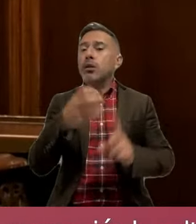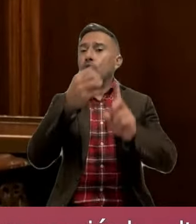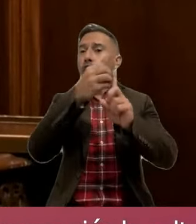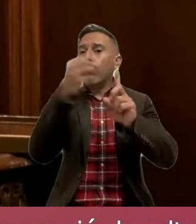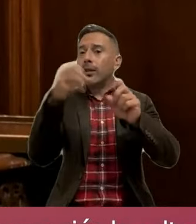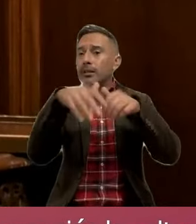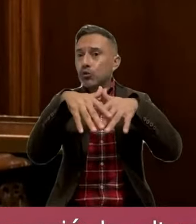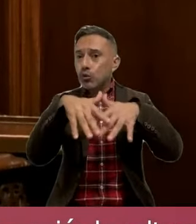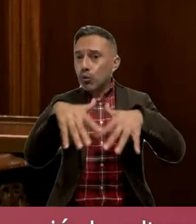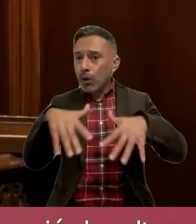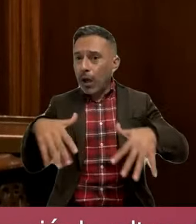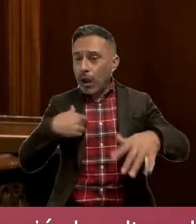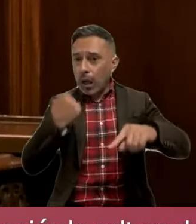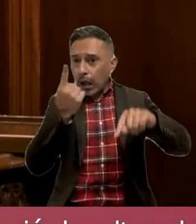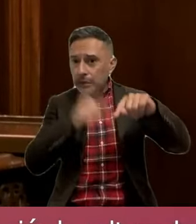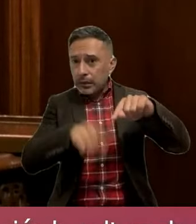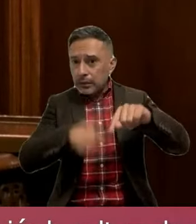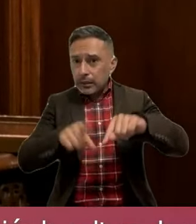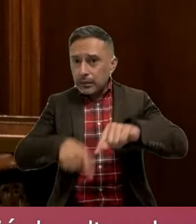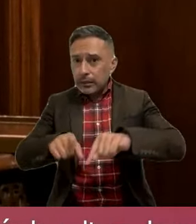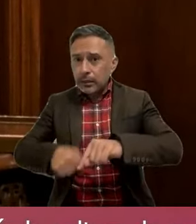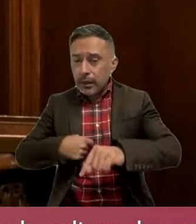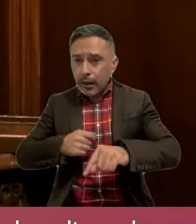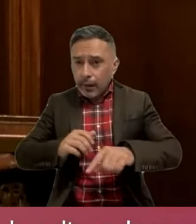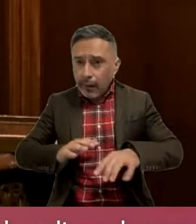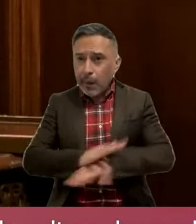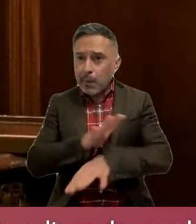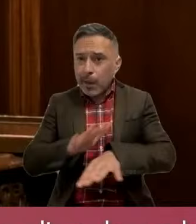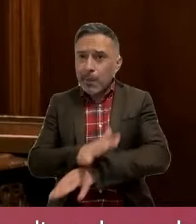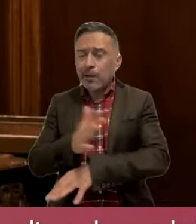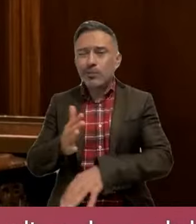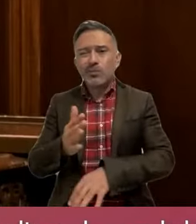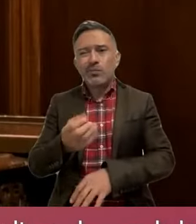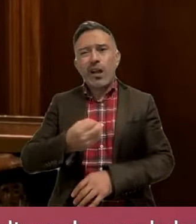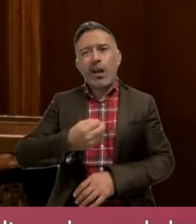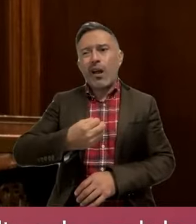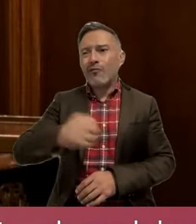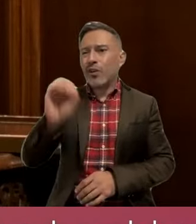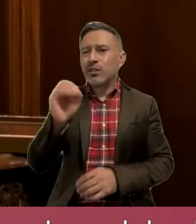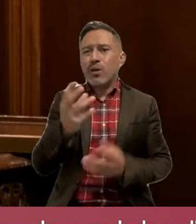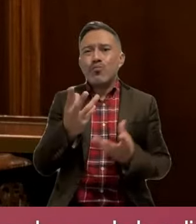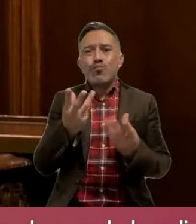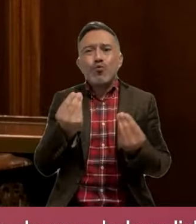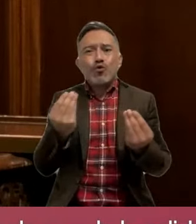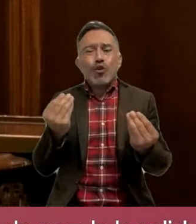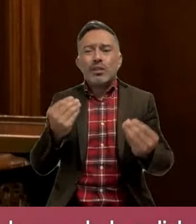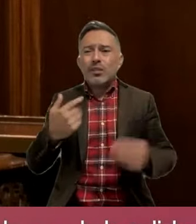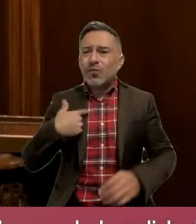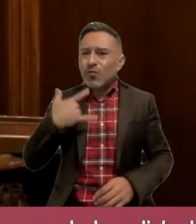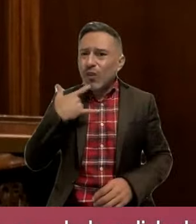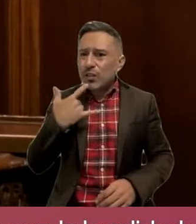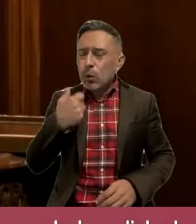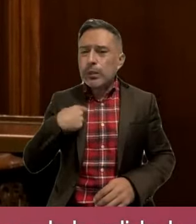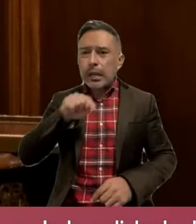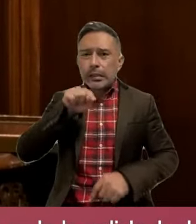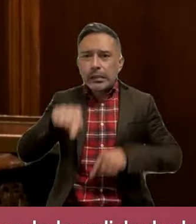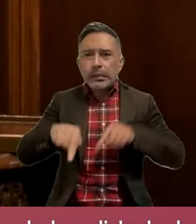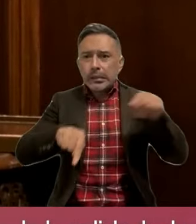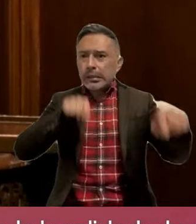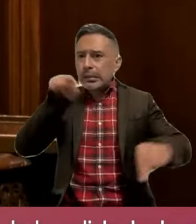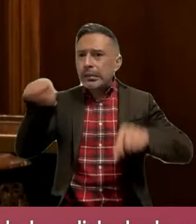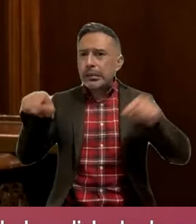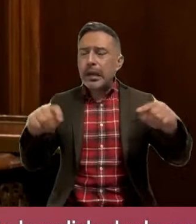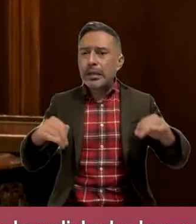estructurales, tienen que coordinarse miles y miles de esfuerzos institucionales,